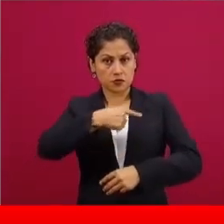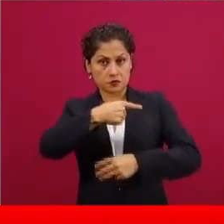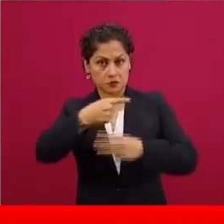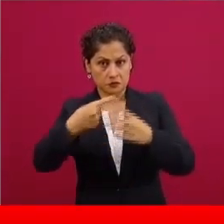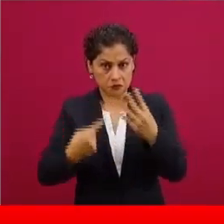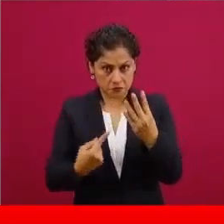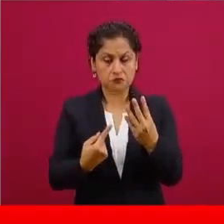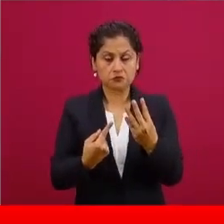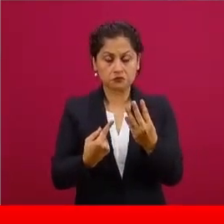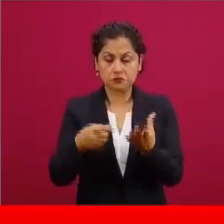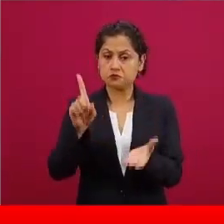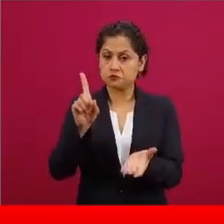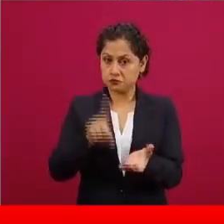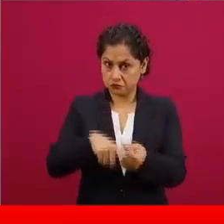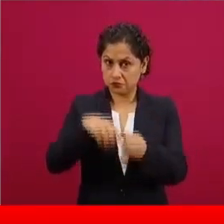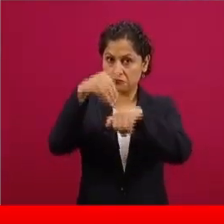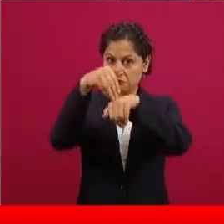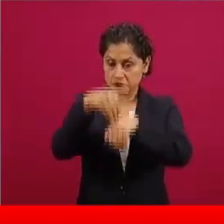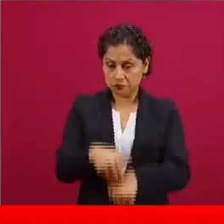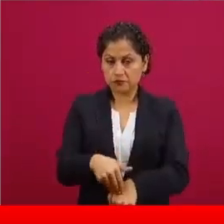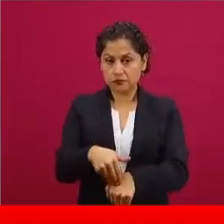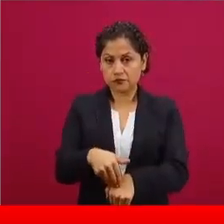y dadas las circunstancias